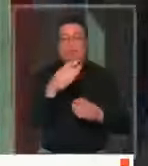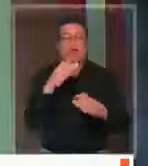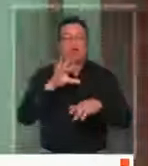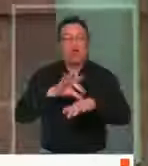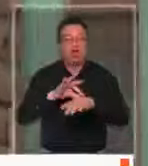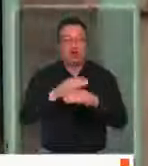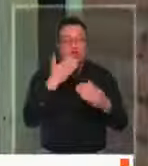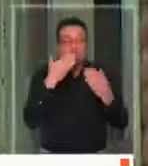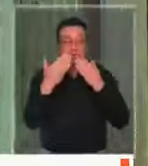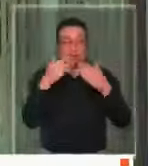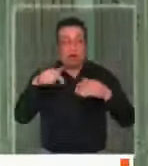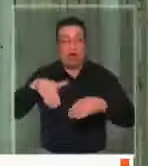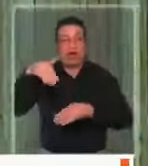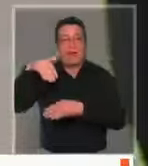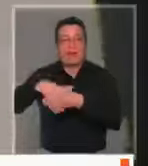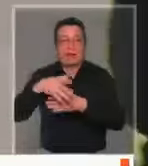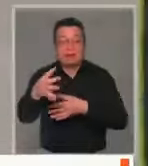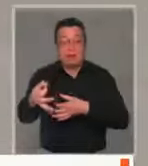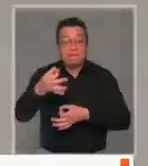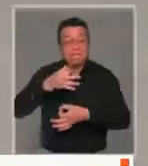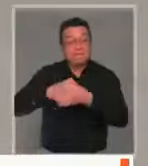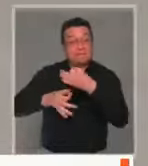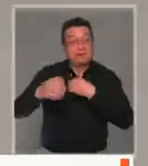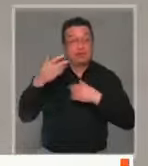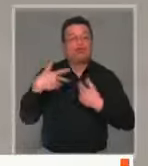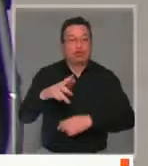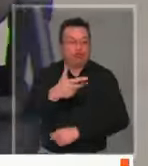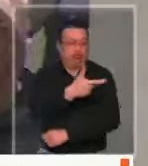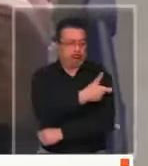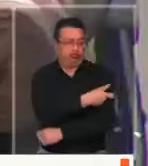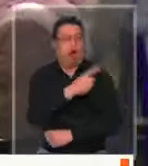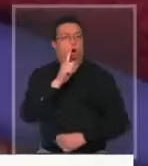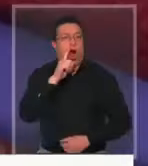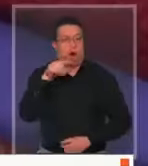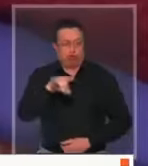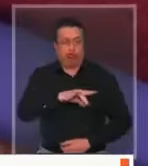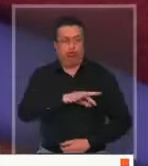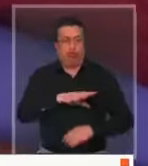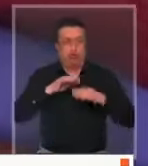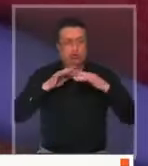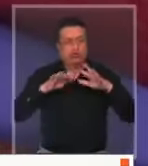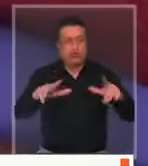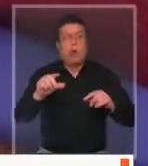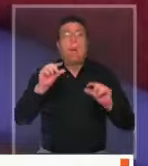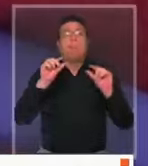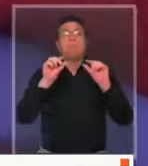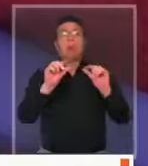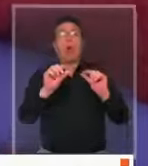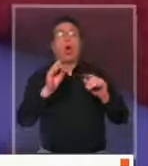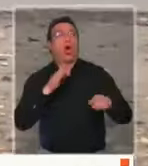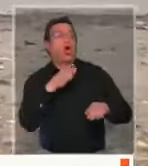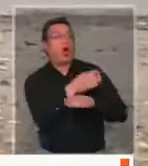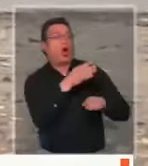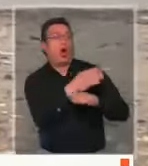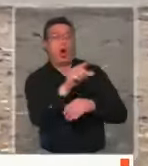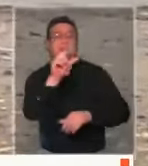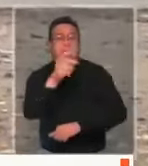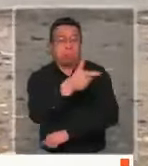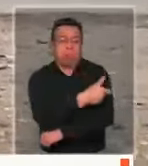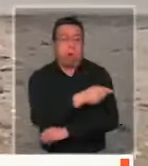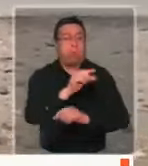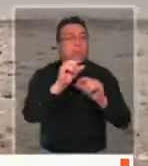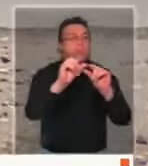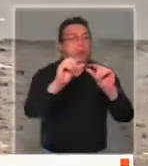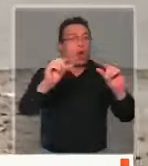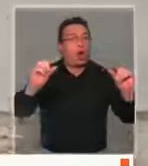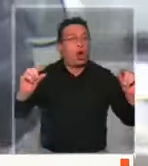esta tarde, y nos comentaba que pese que está la vacuna en nuestro país, hay muy baja tasa entonces de vacunación entre las personas,